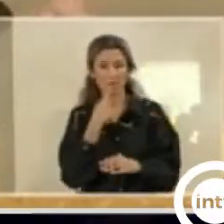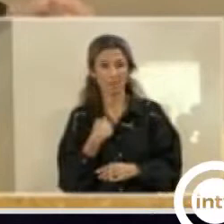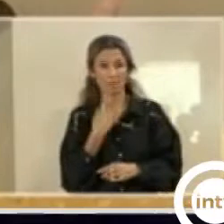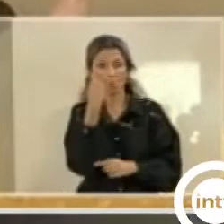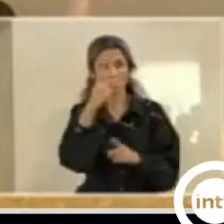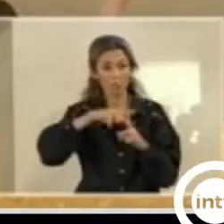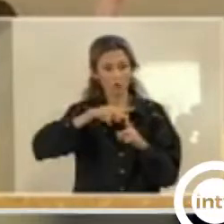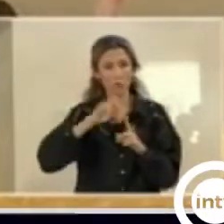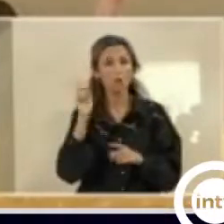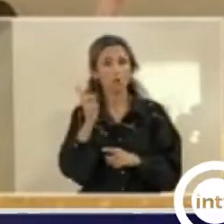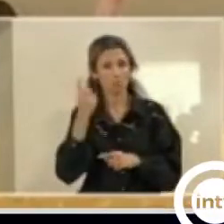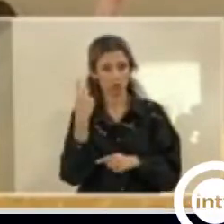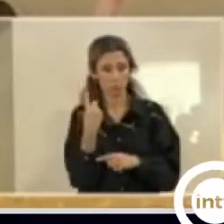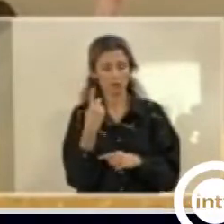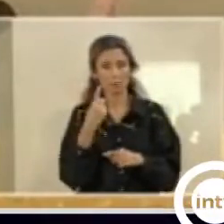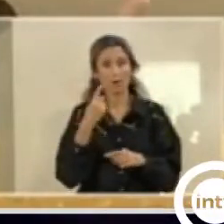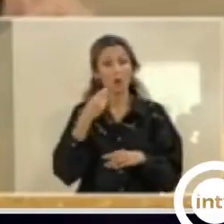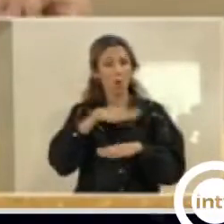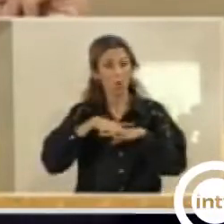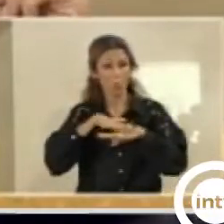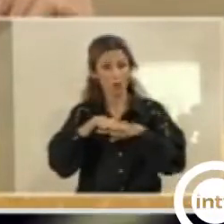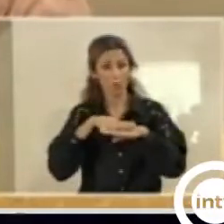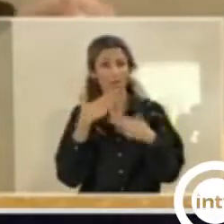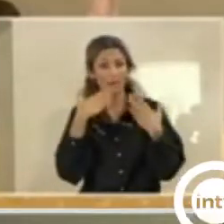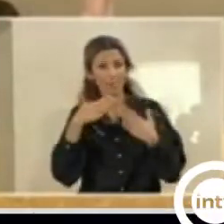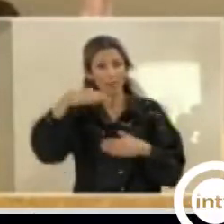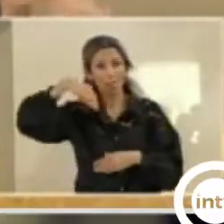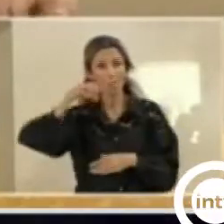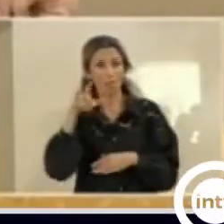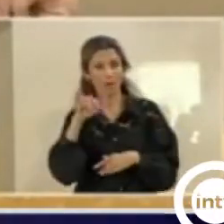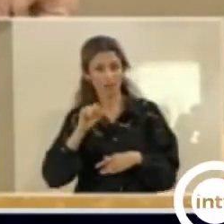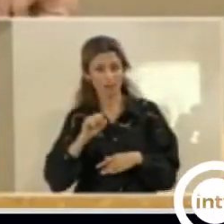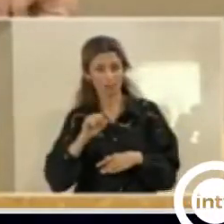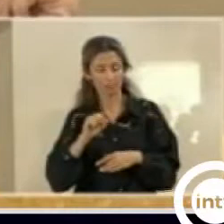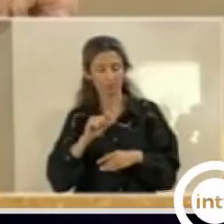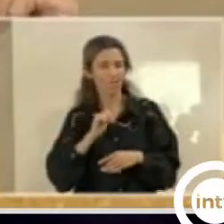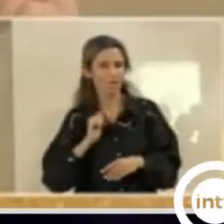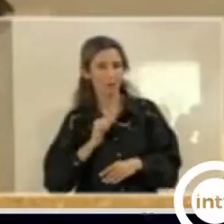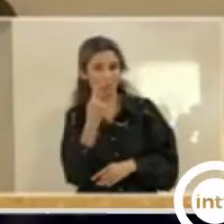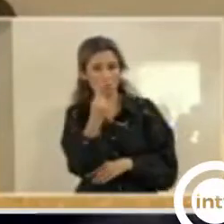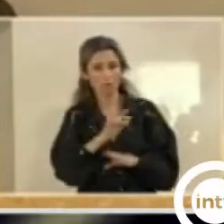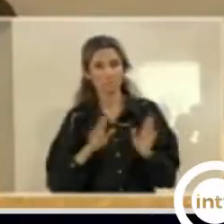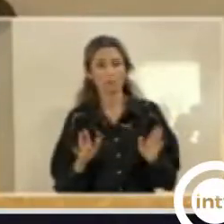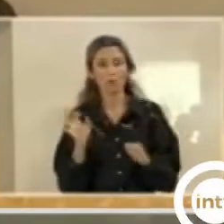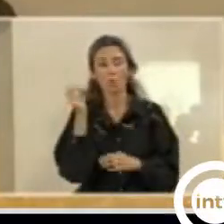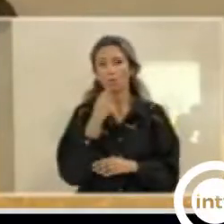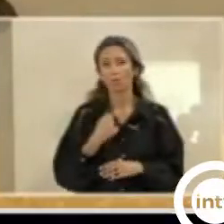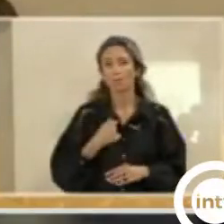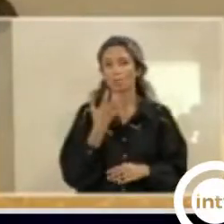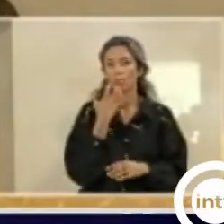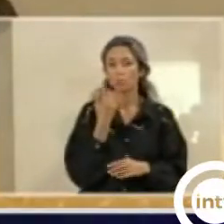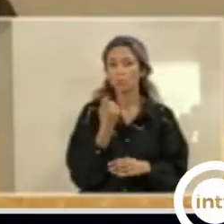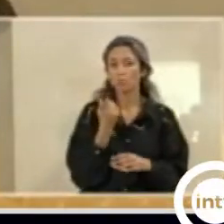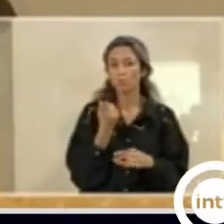la trina y empezó el ciudadano se ha presentado una moción De oposición a ese indulto a